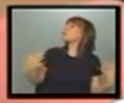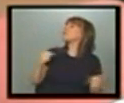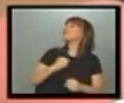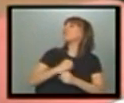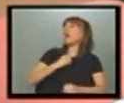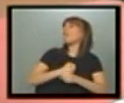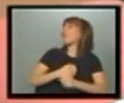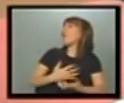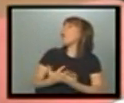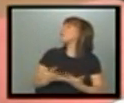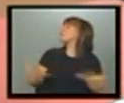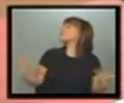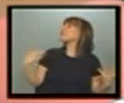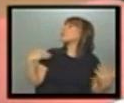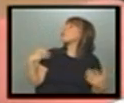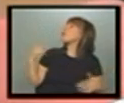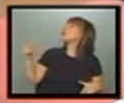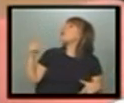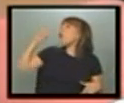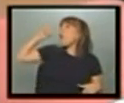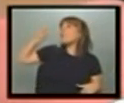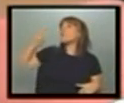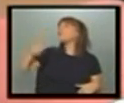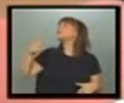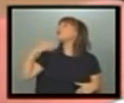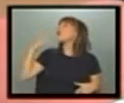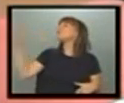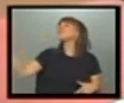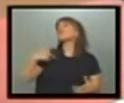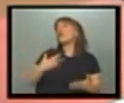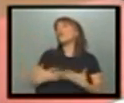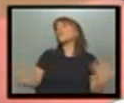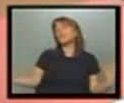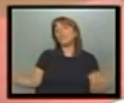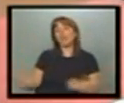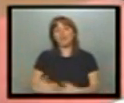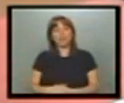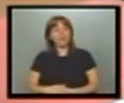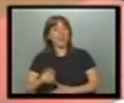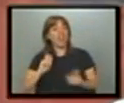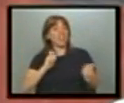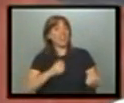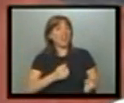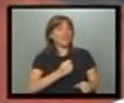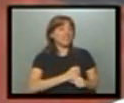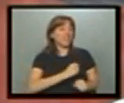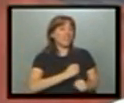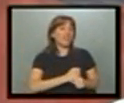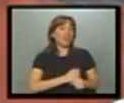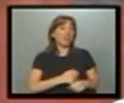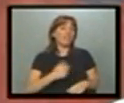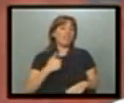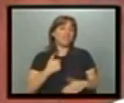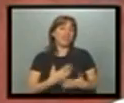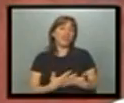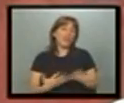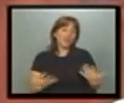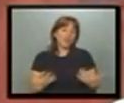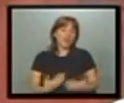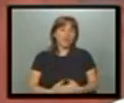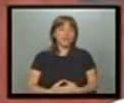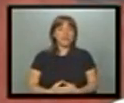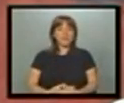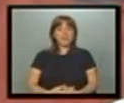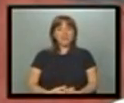Daniel. Dice, quería trabajar, viejo. Tengo un trabajo. Le daban trabajo, pero muy aburrido. Dice, me aburrí mucho. Eso me generó